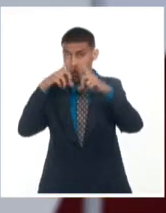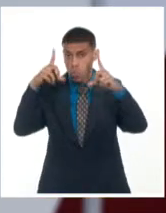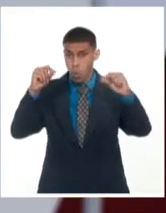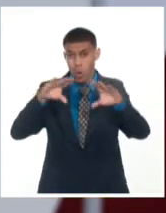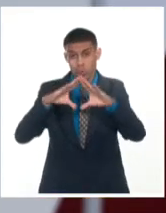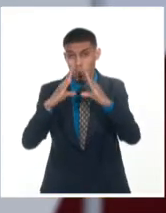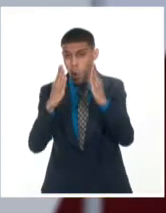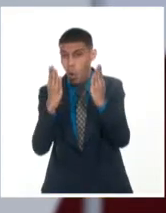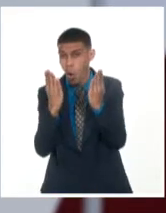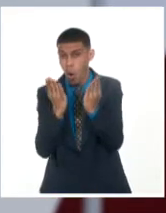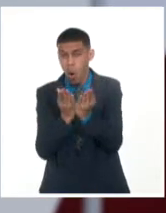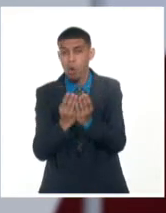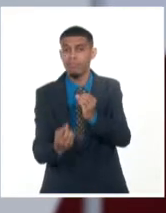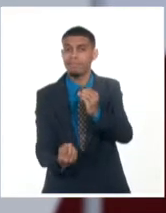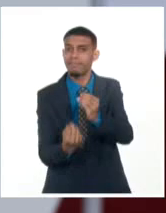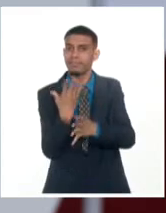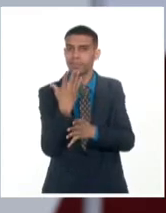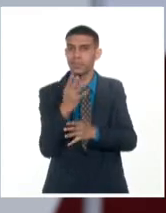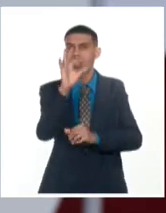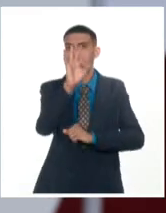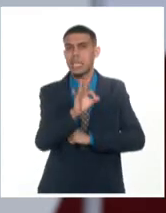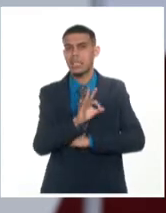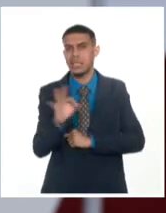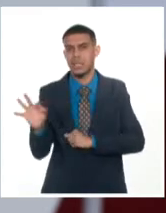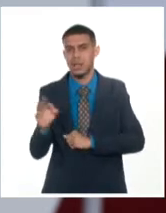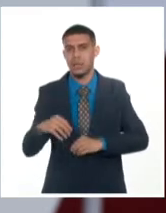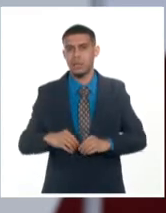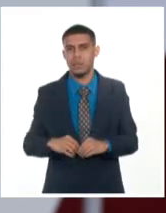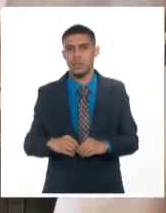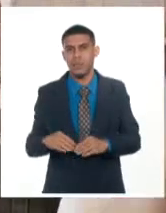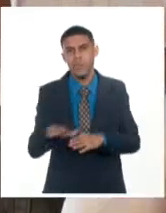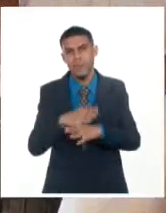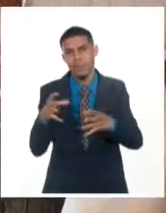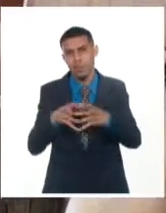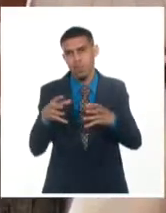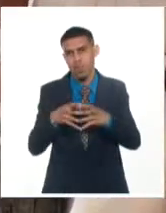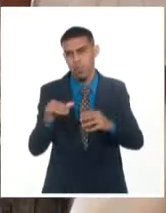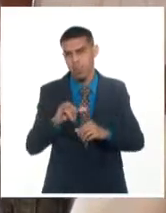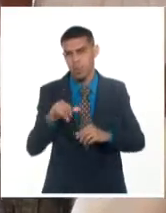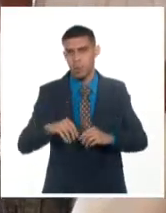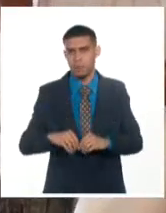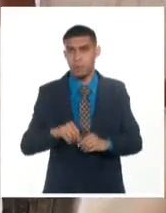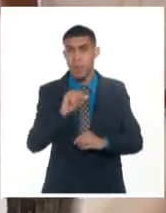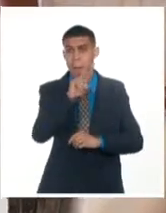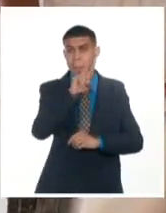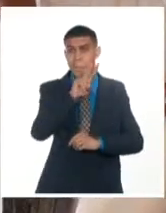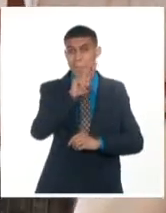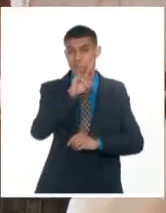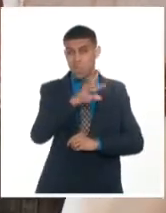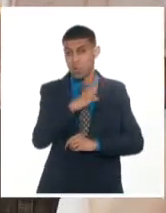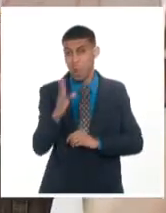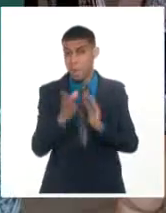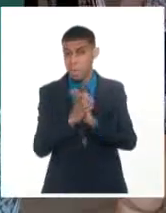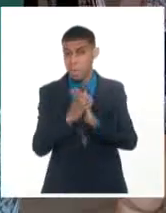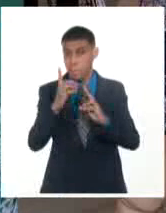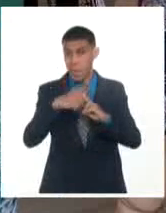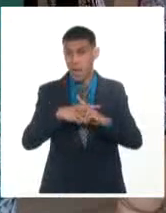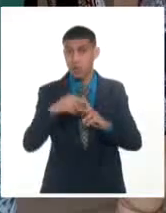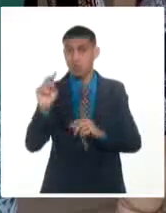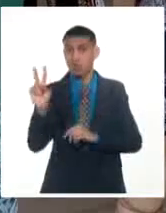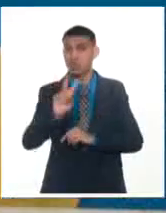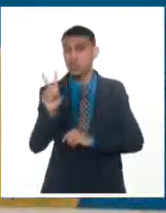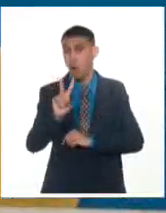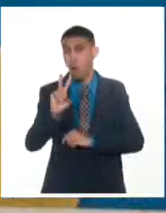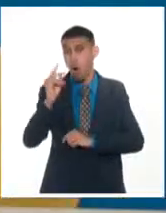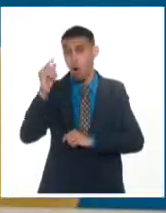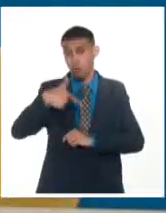la representación con estos diseñadores y grupos de producción. Del 29 de mayo al 2 de junio tuvo lugar esta cita,